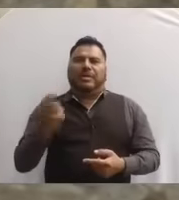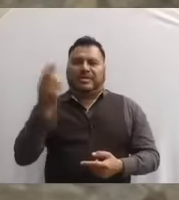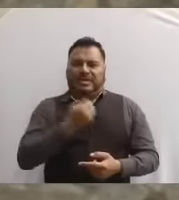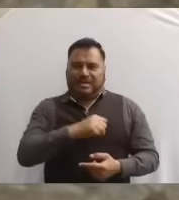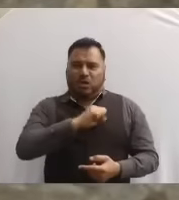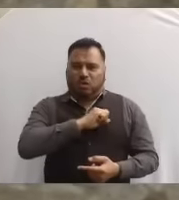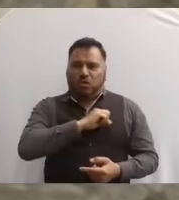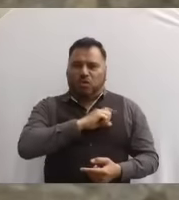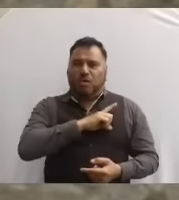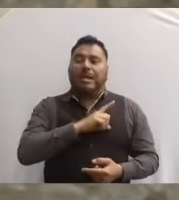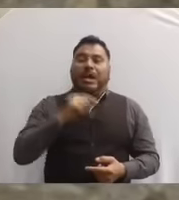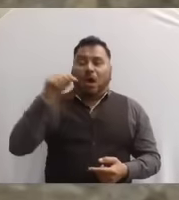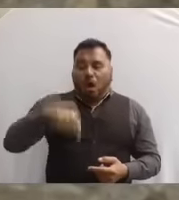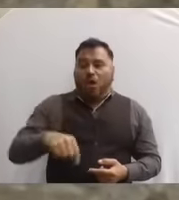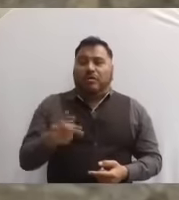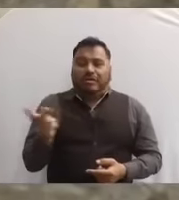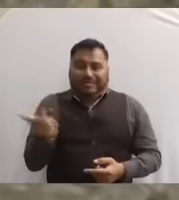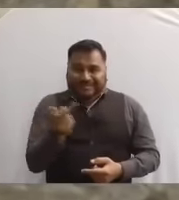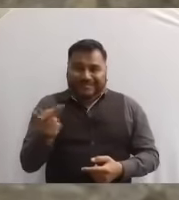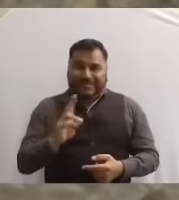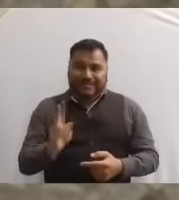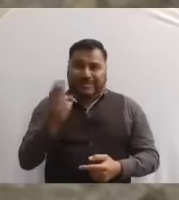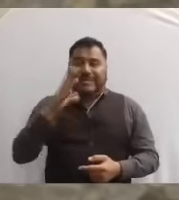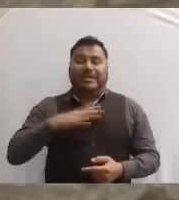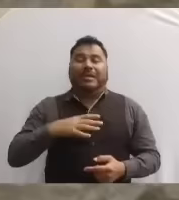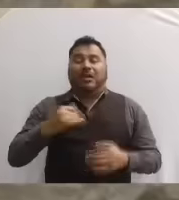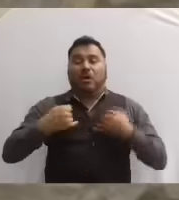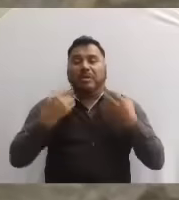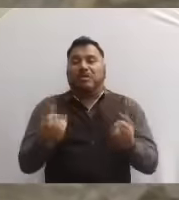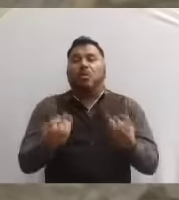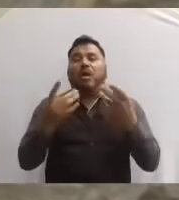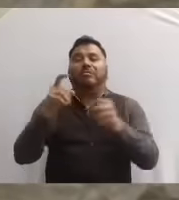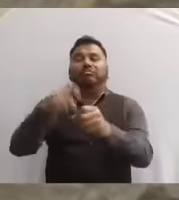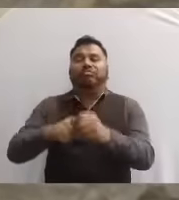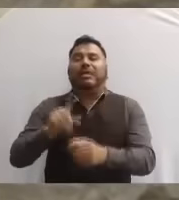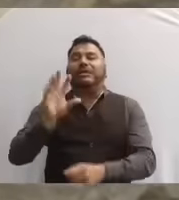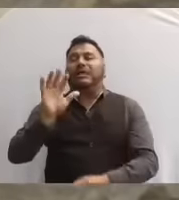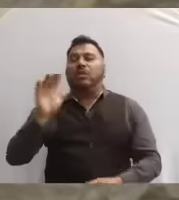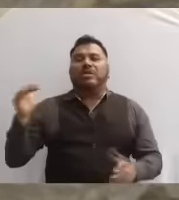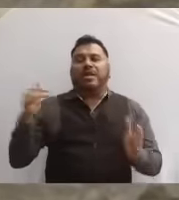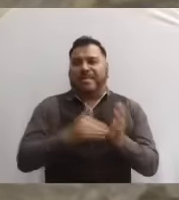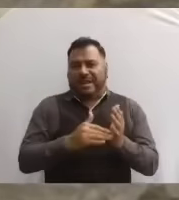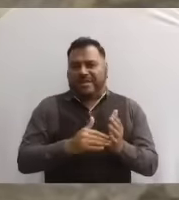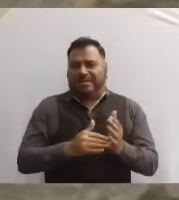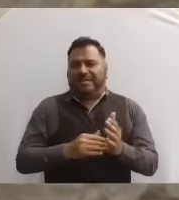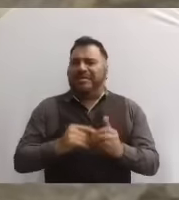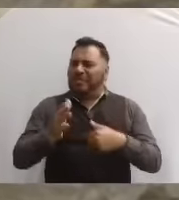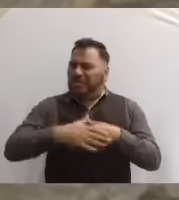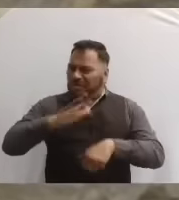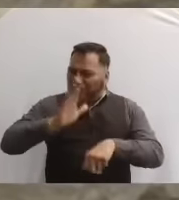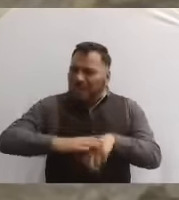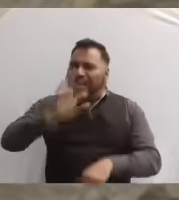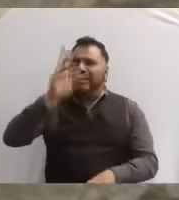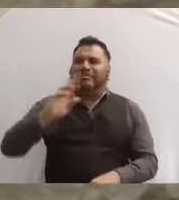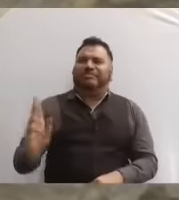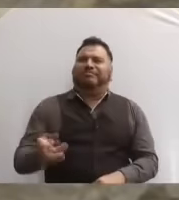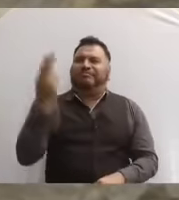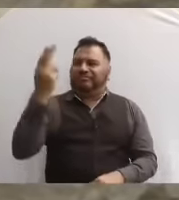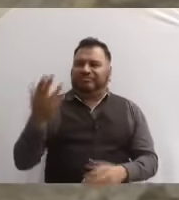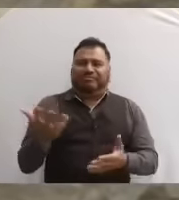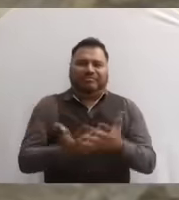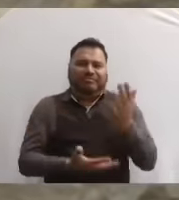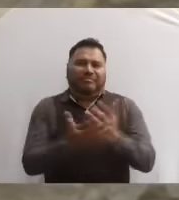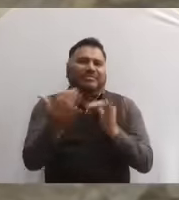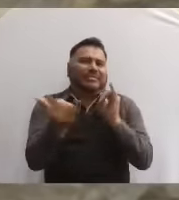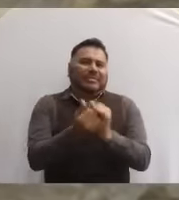Esas universidades hoy atienden a 50 mil jóvenes. Vamos a hacer más universidades en